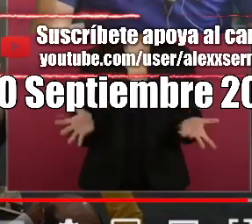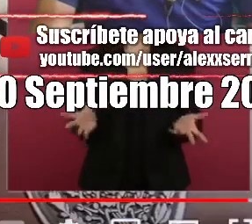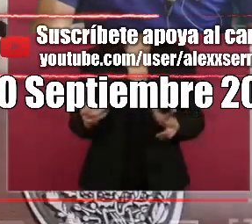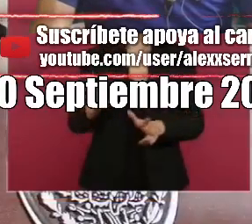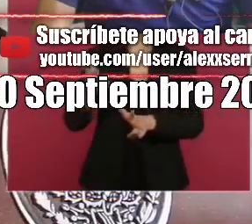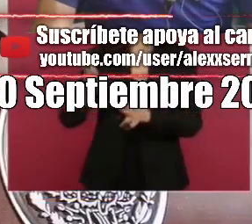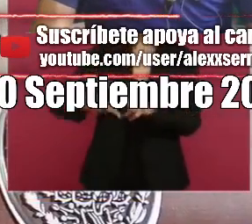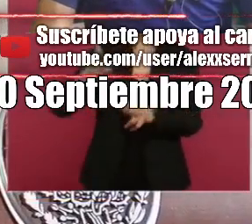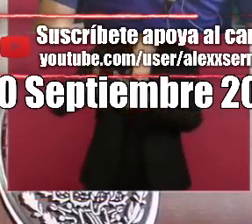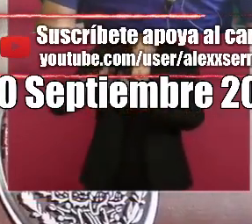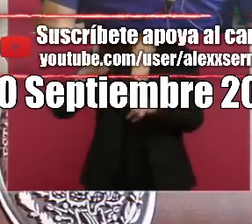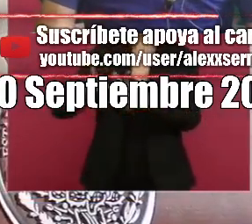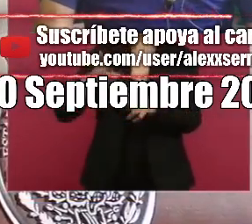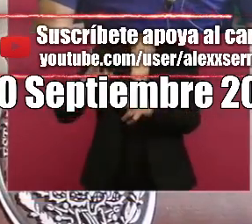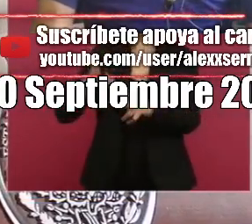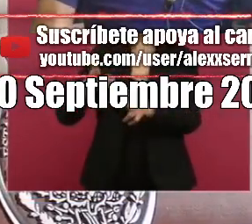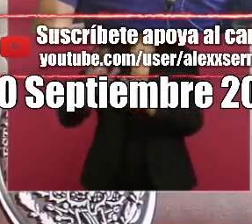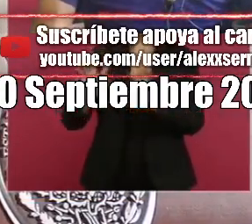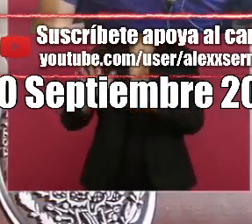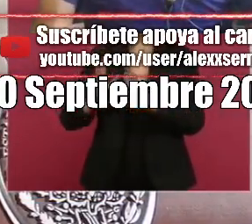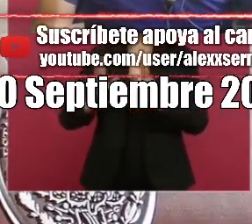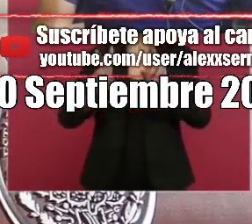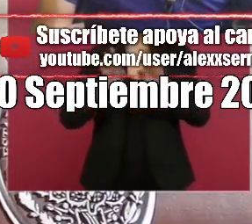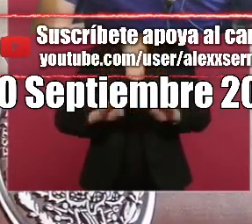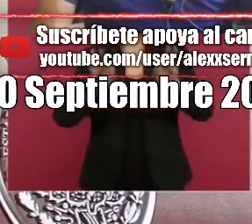Nos importa los migrantes.